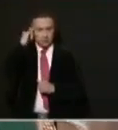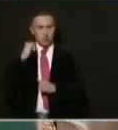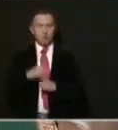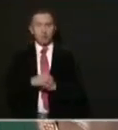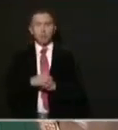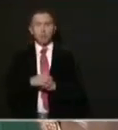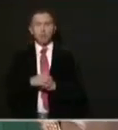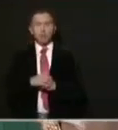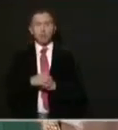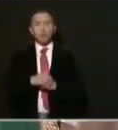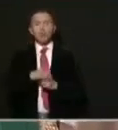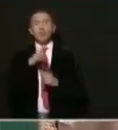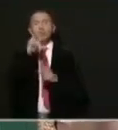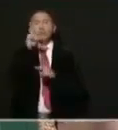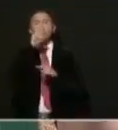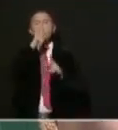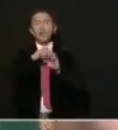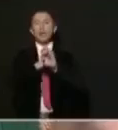vientos del este,